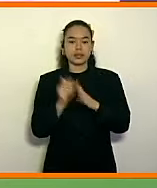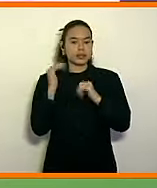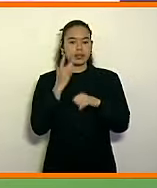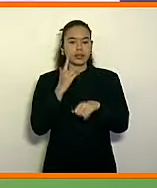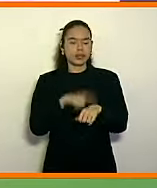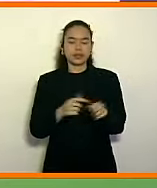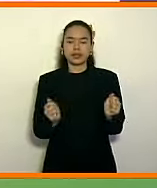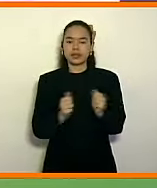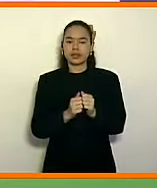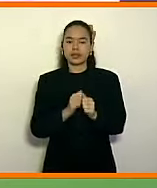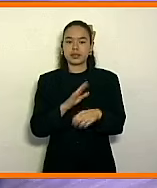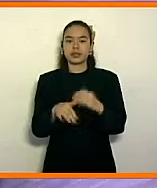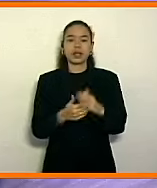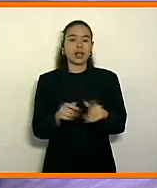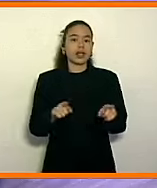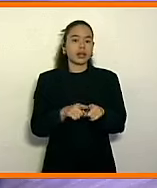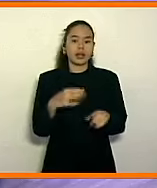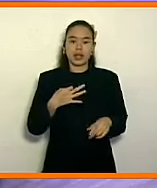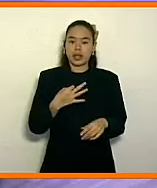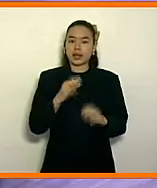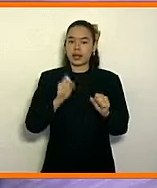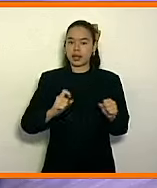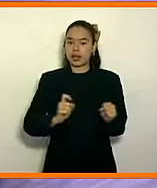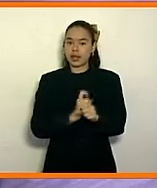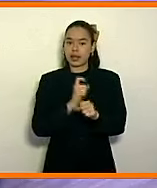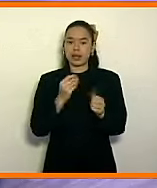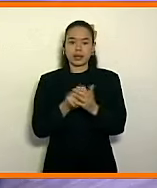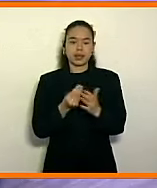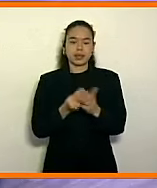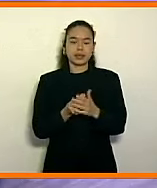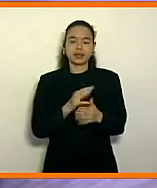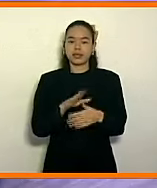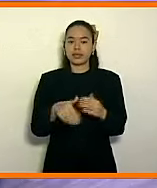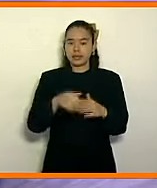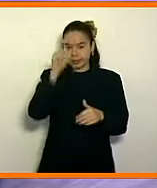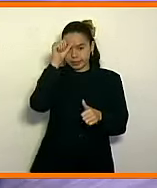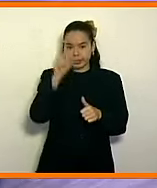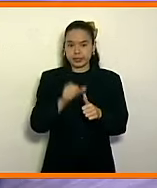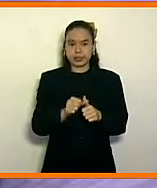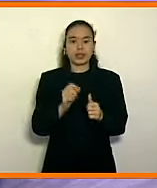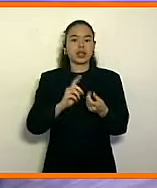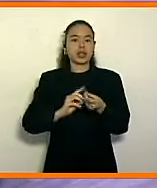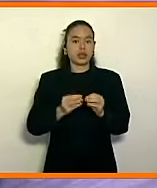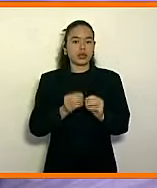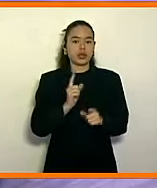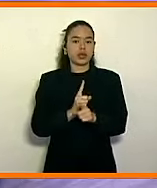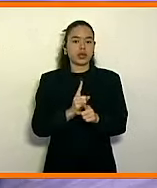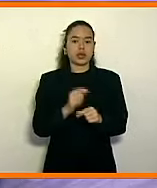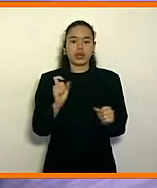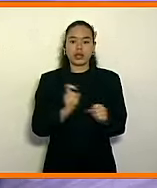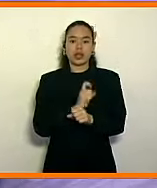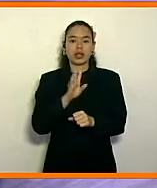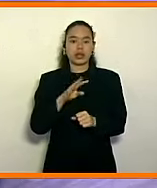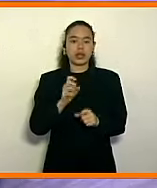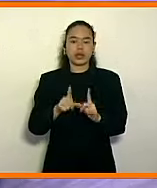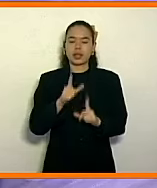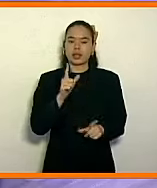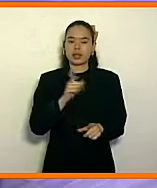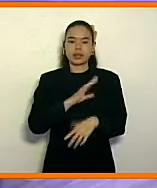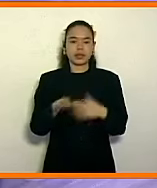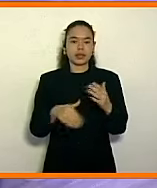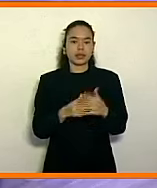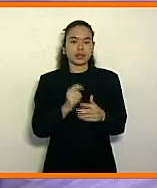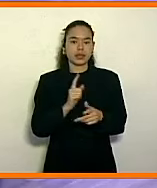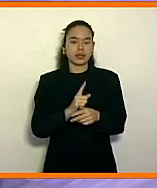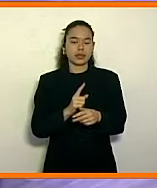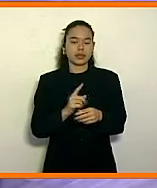nuestros jugadores. Asimismo, los invito a ganar dinero con revés. Recordá que si acertás el número sorteado, ganás 400 lempiras. Si